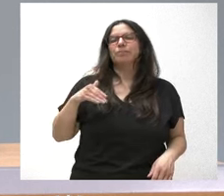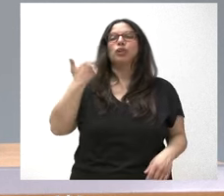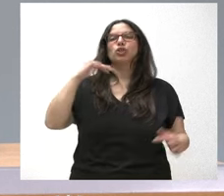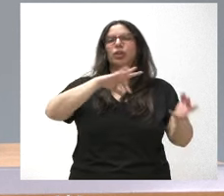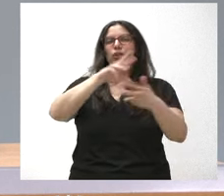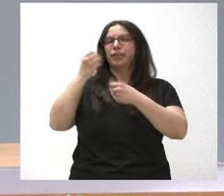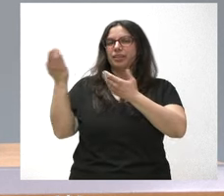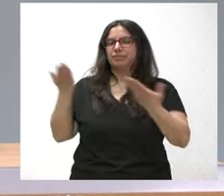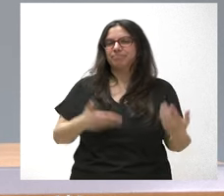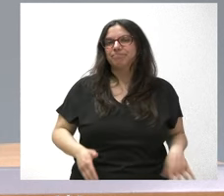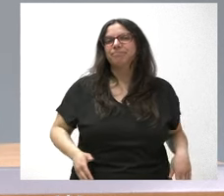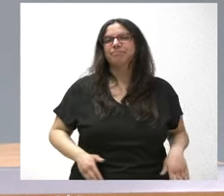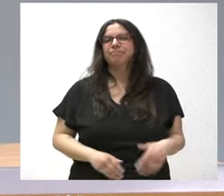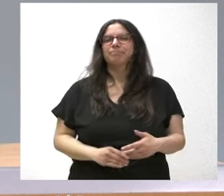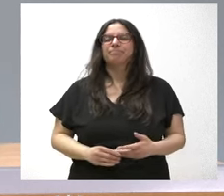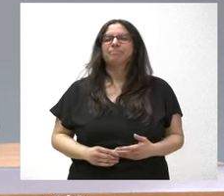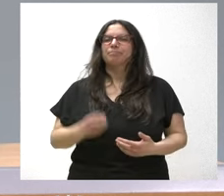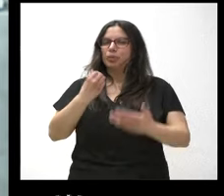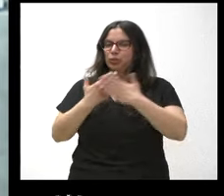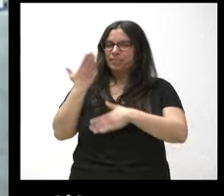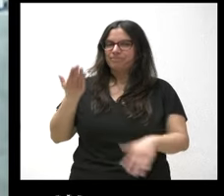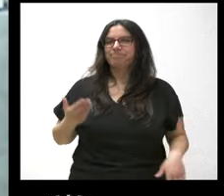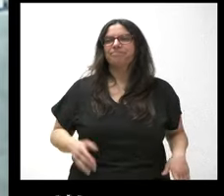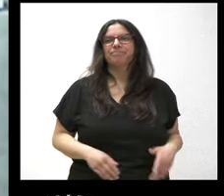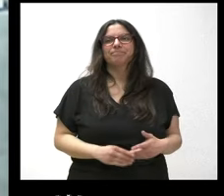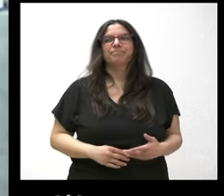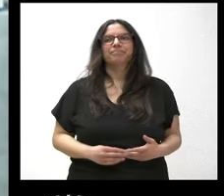Noticias. Cuando quieras, Encarna, buenos días, adelante.